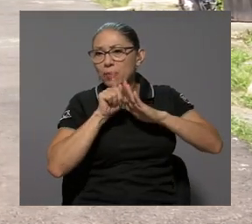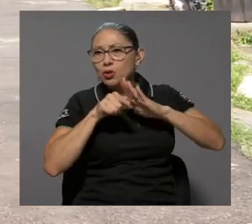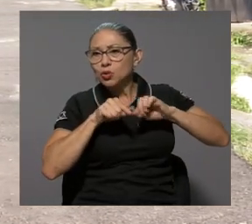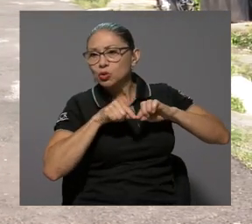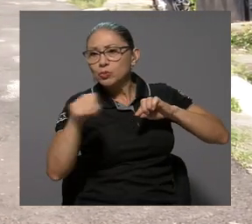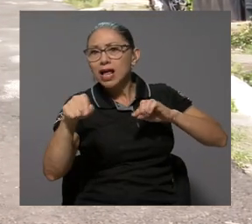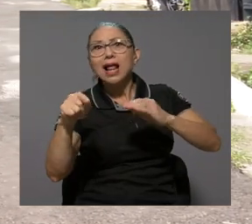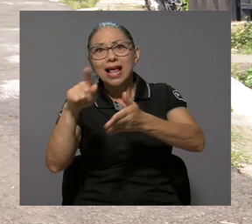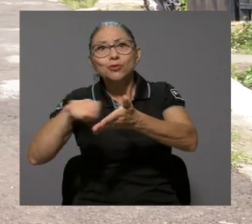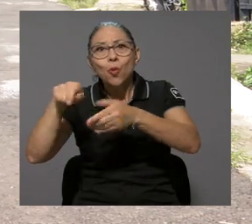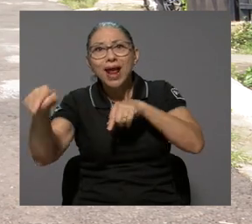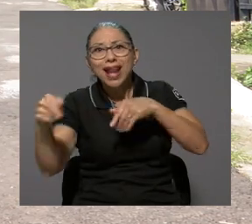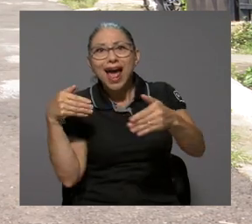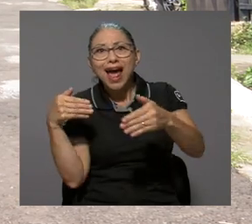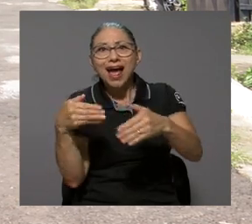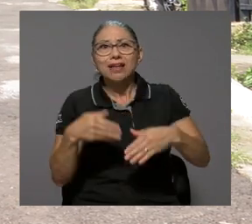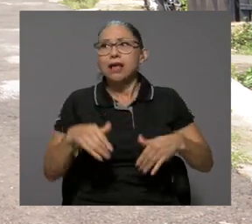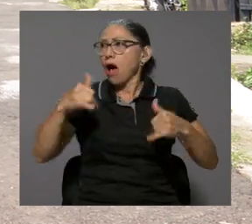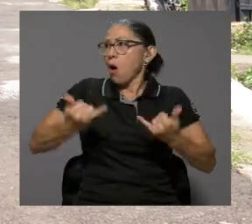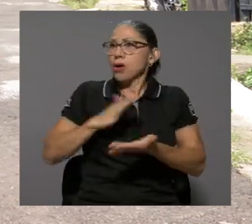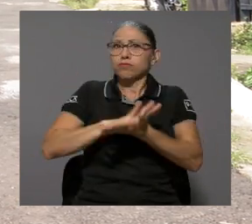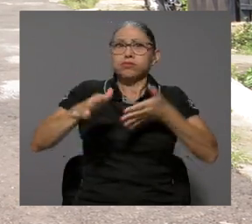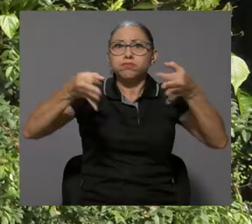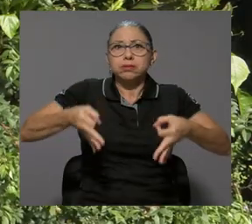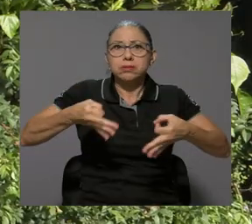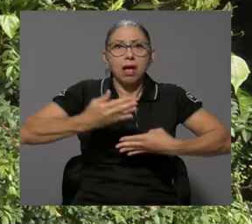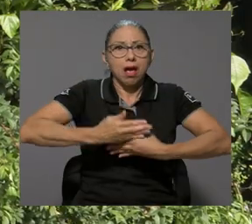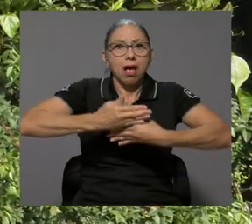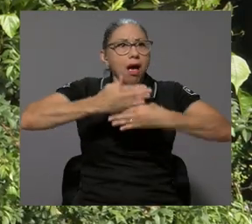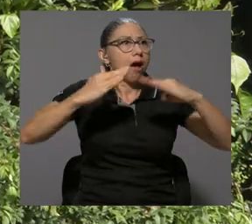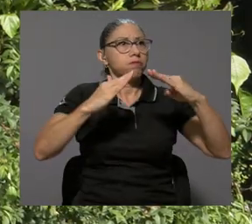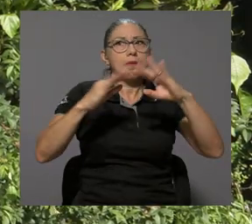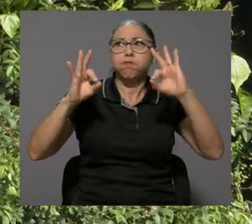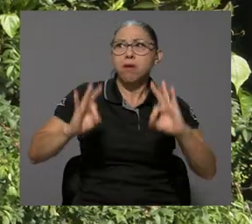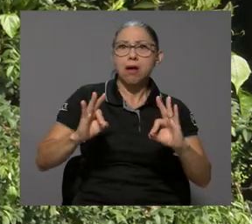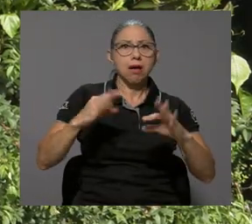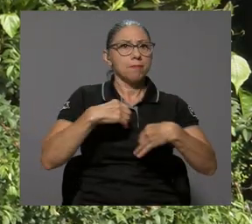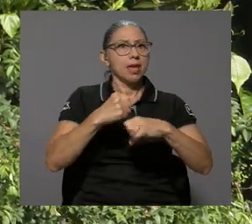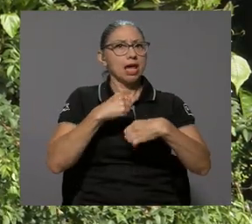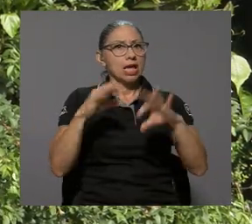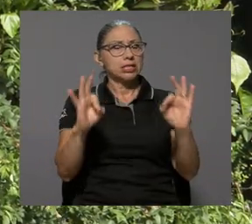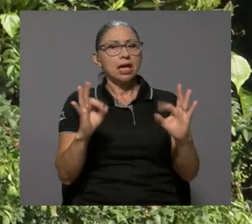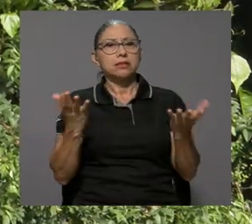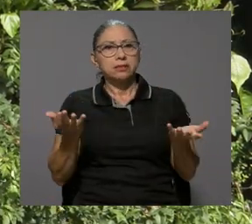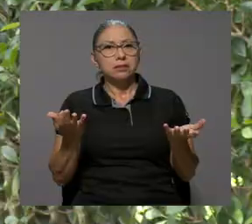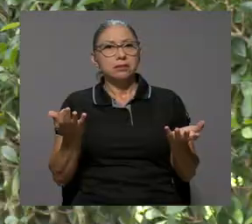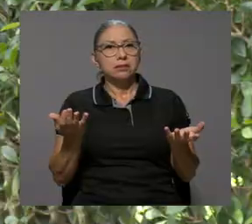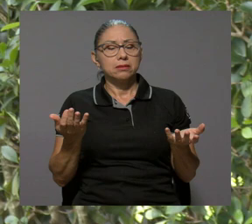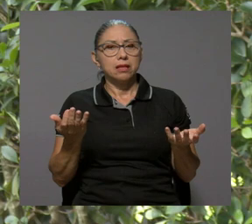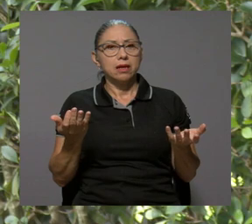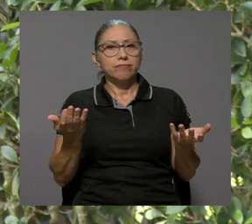Hoy por hoy es un lugar decente, edificaciones bien hechas, como le comenté anteriormente.